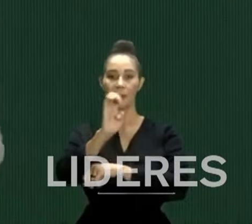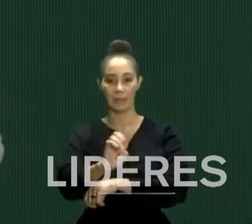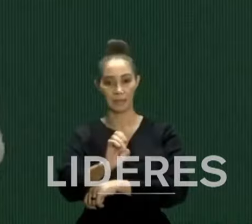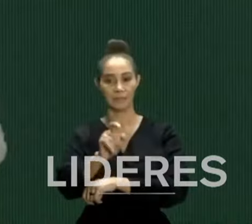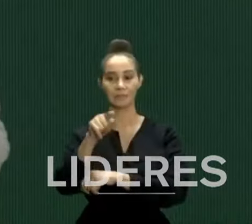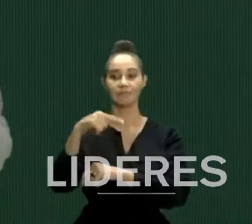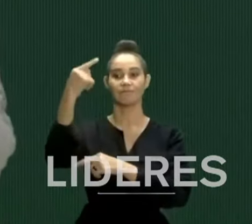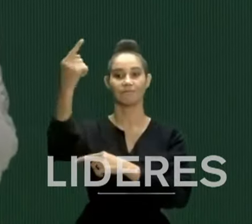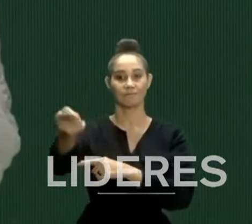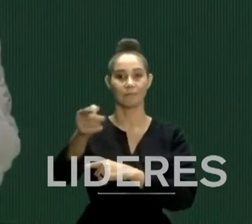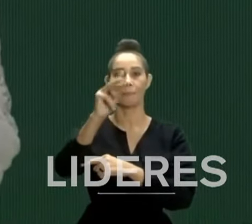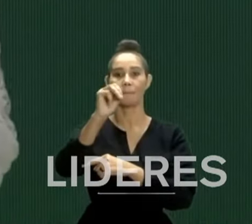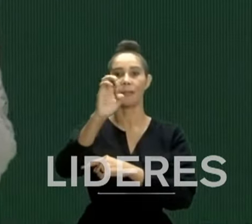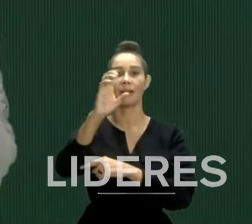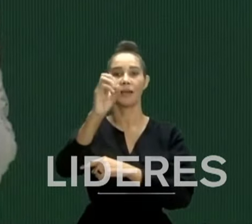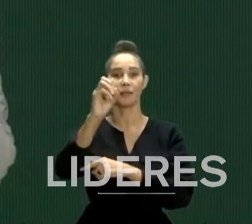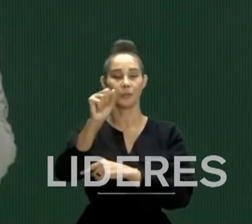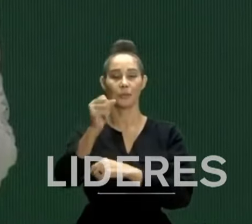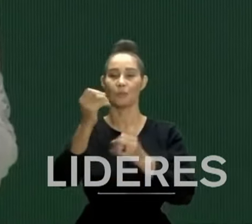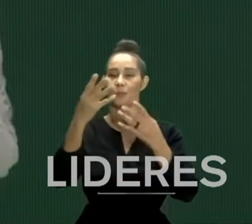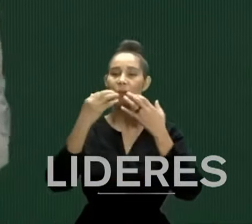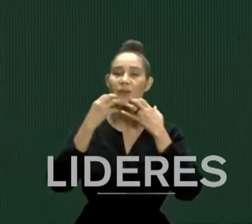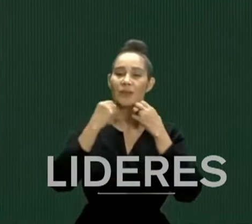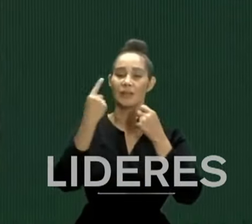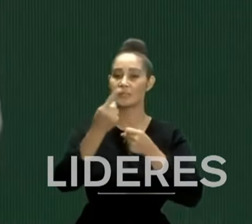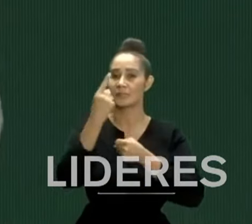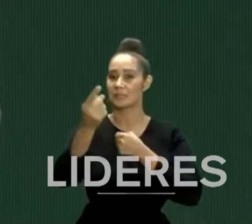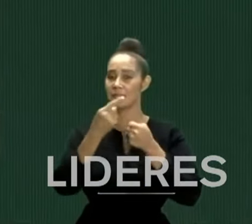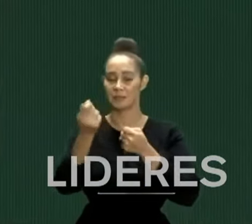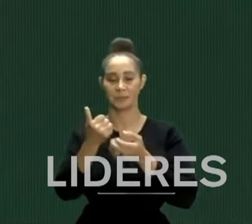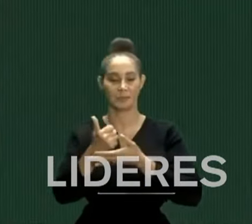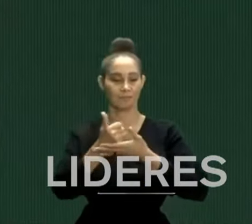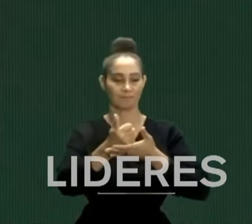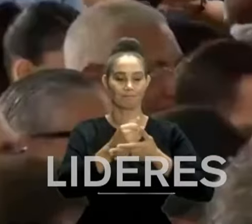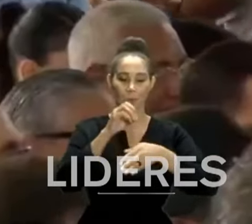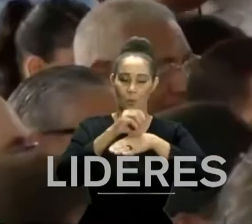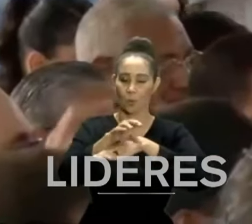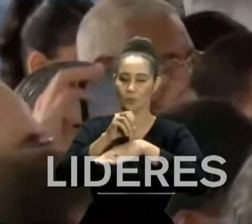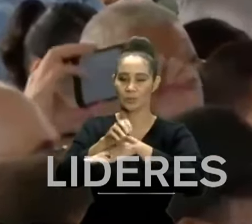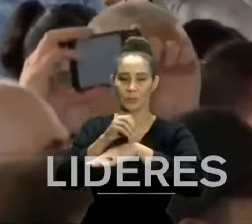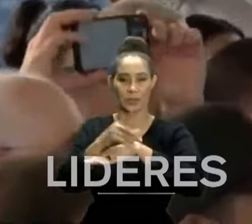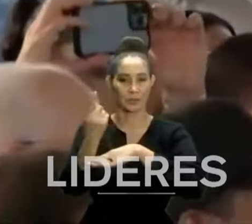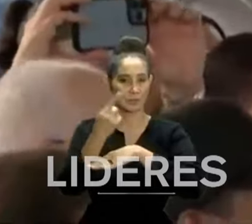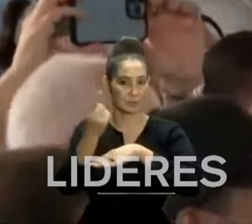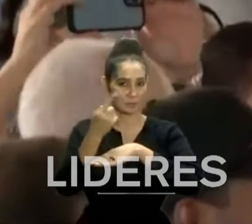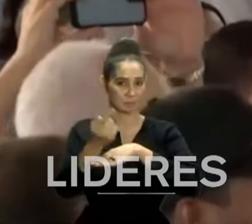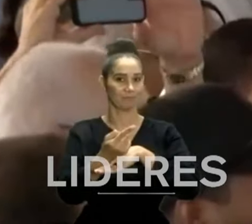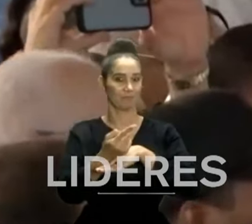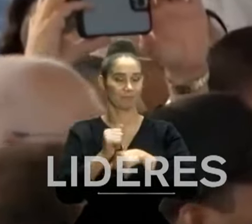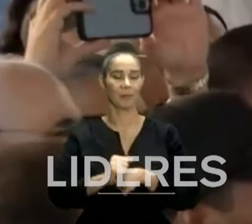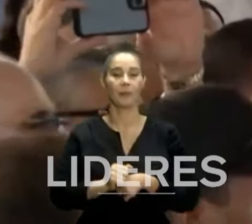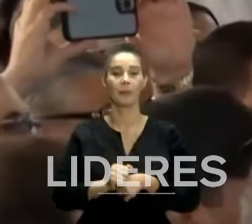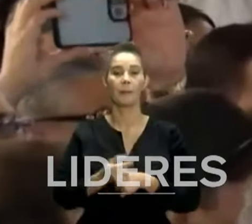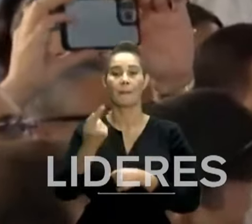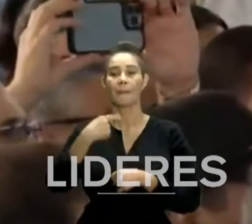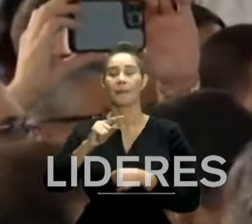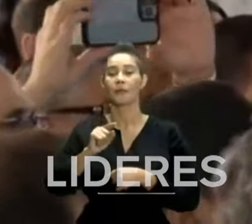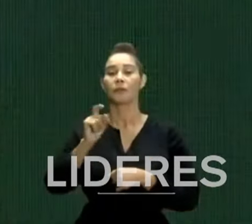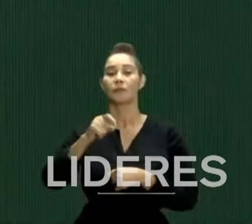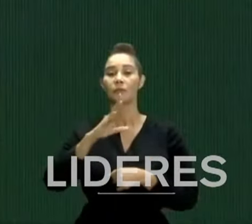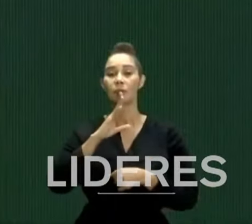está ahí atrás, que con tanto cariño siempre están dispuestos a darme un buen consejo, como Marcos siempre me recuerda. Pero yo debo